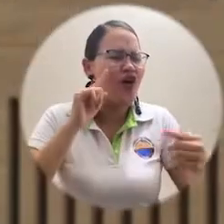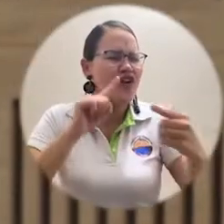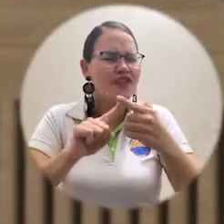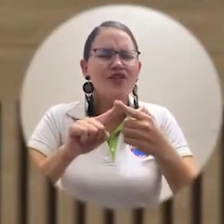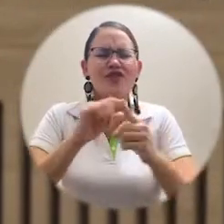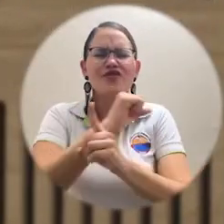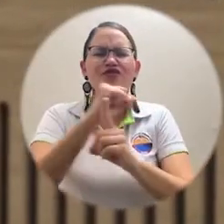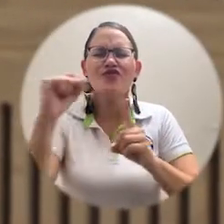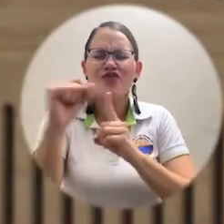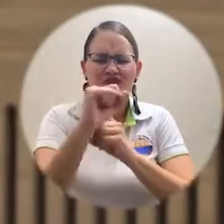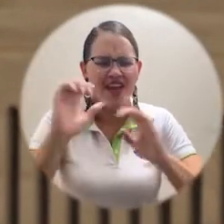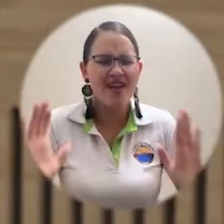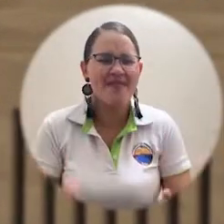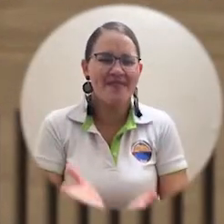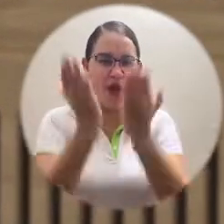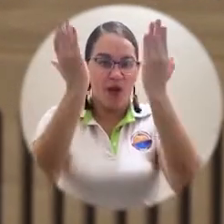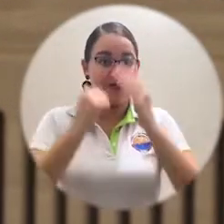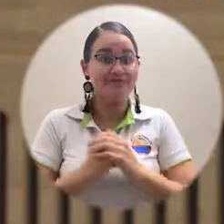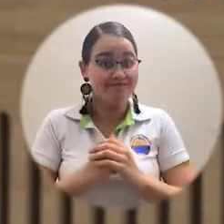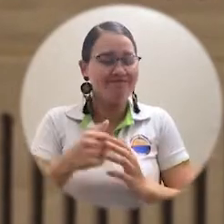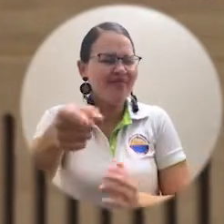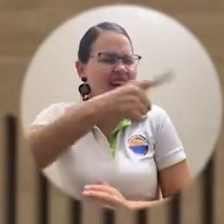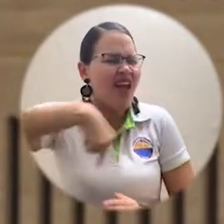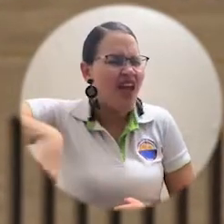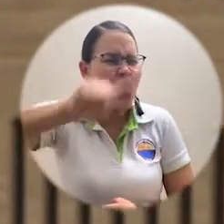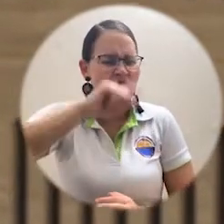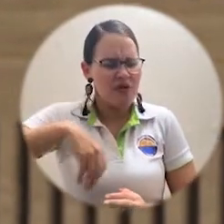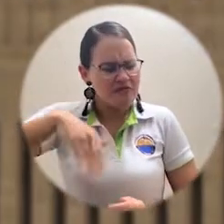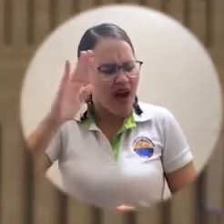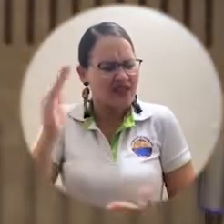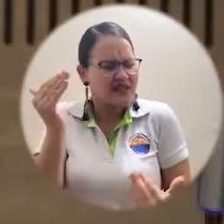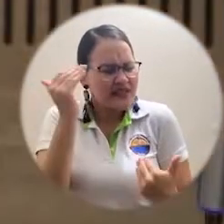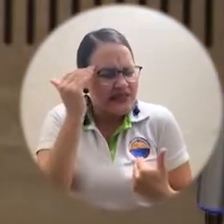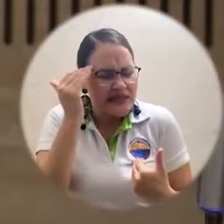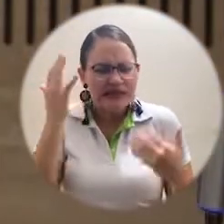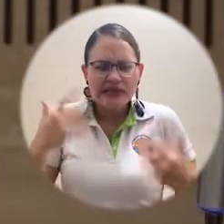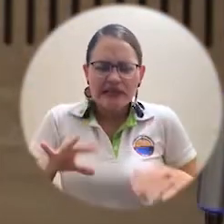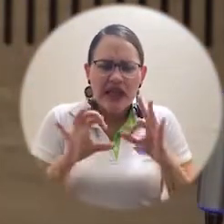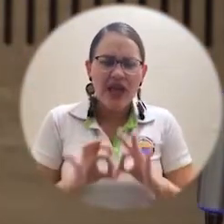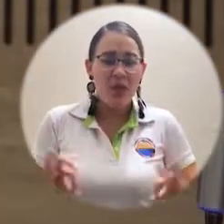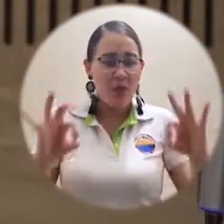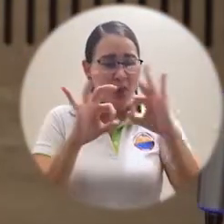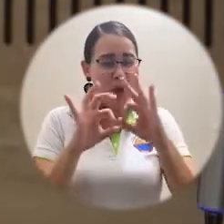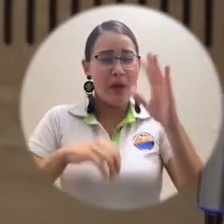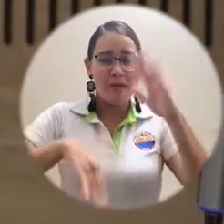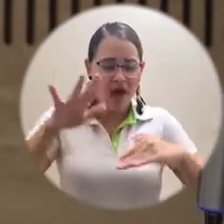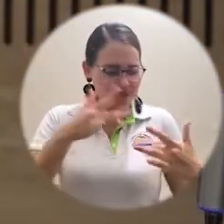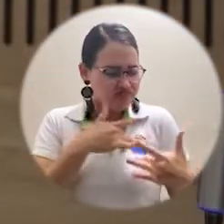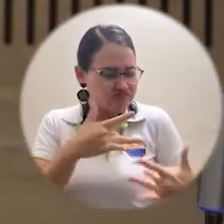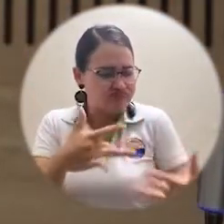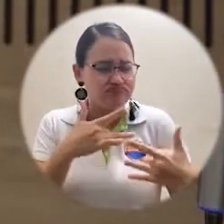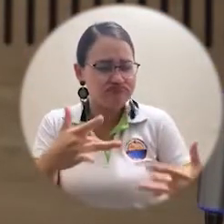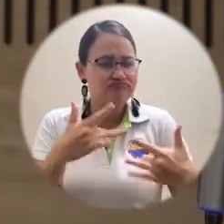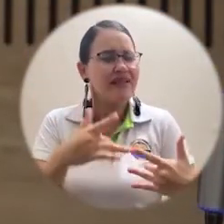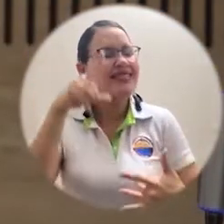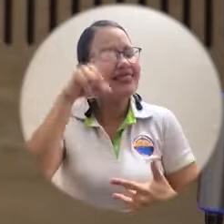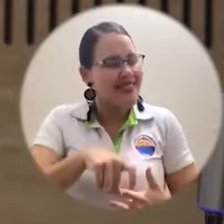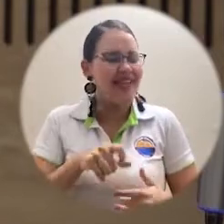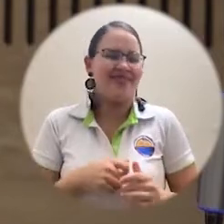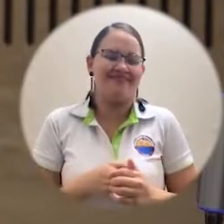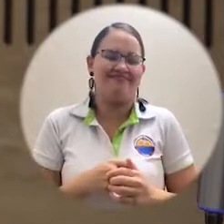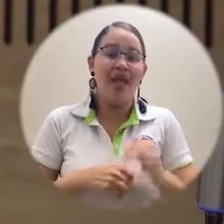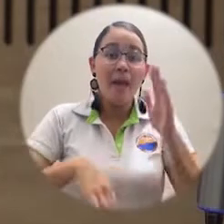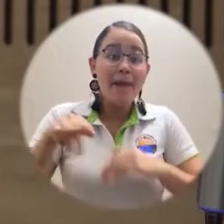del autocuidado, una sociedad más consciente de la necesidad de ser solidarios de verdad y no ser solidarios solo en las redes sociales.